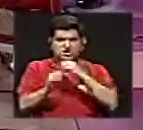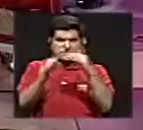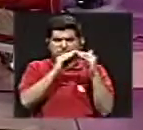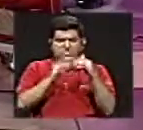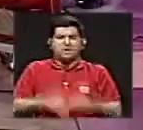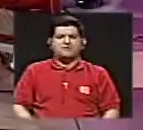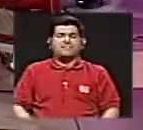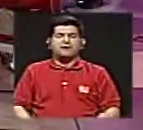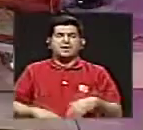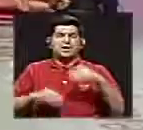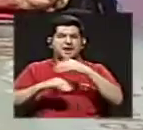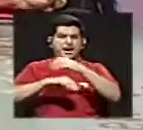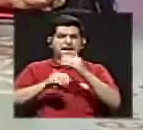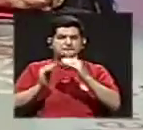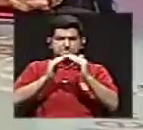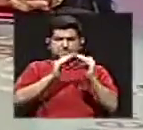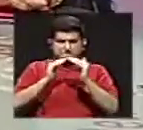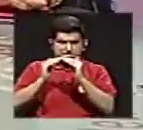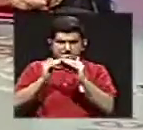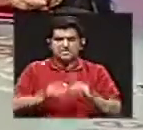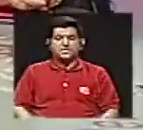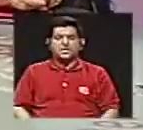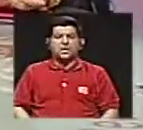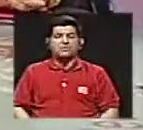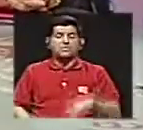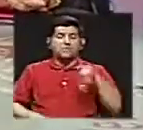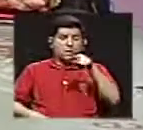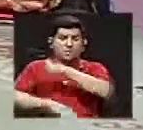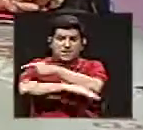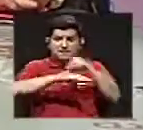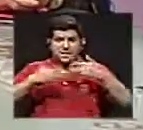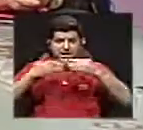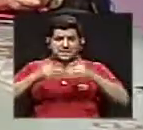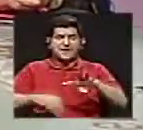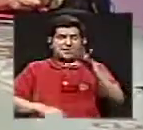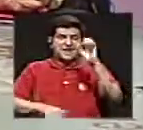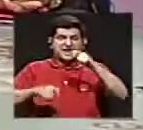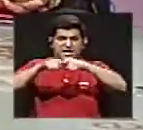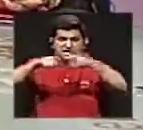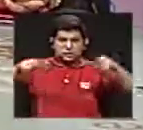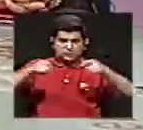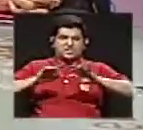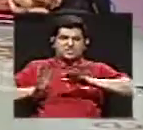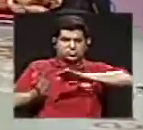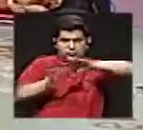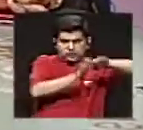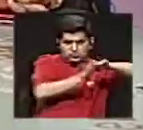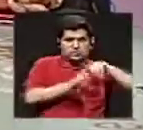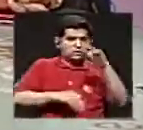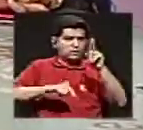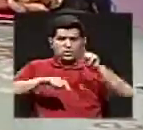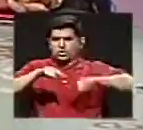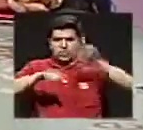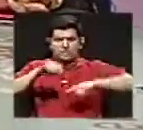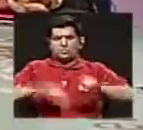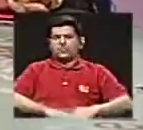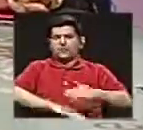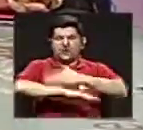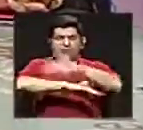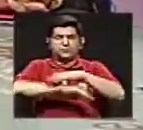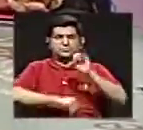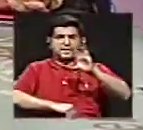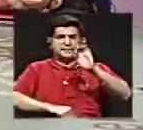Playa Panamá, lo trasladaron 500 metros más atrás porque no podían estar ahí en la costa. Y después que se vino con el ICT,